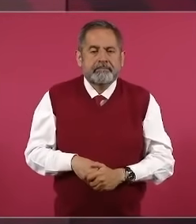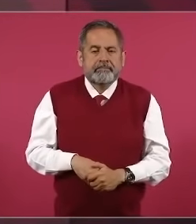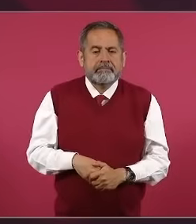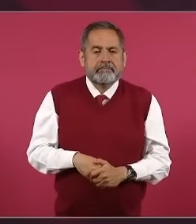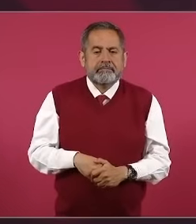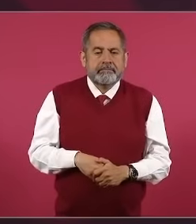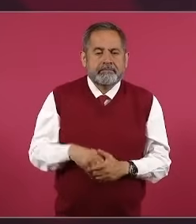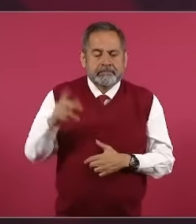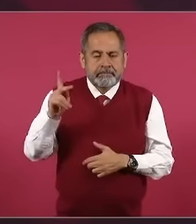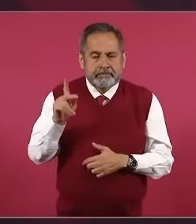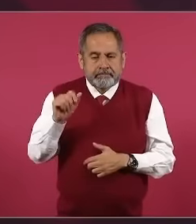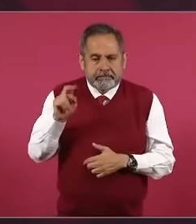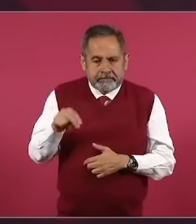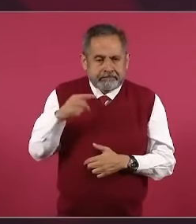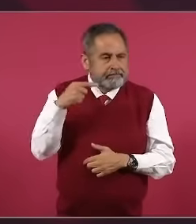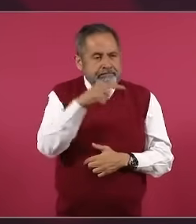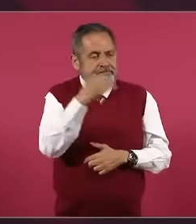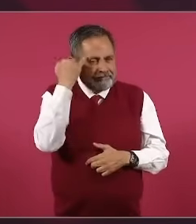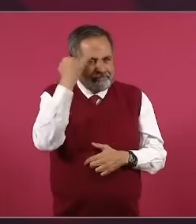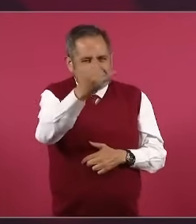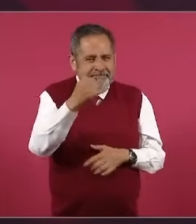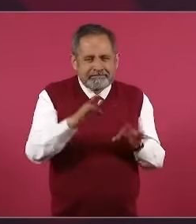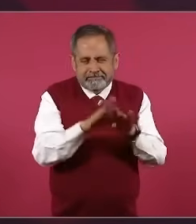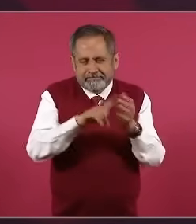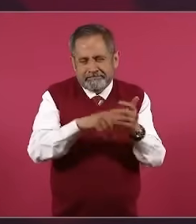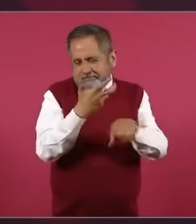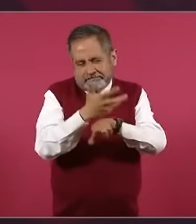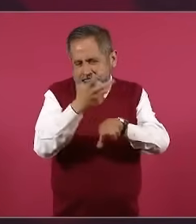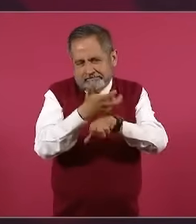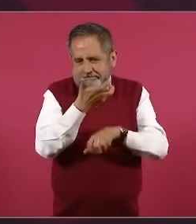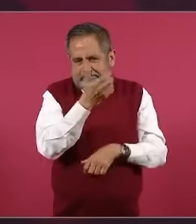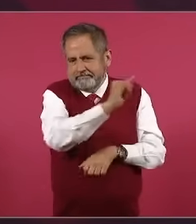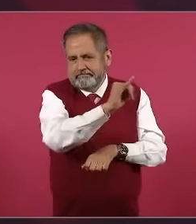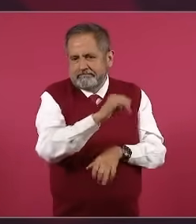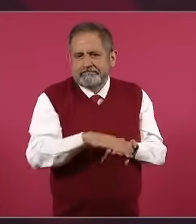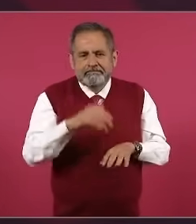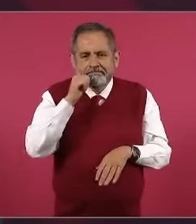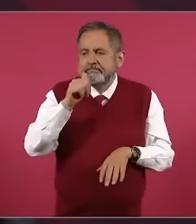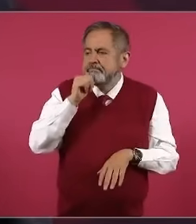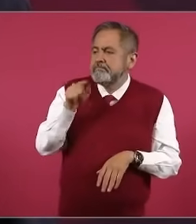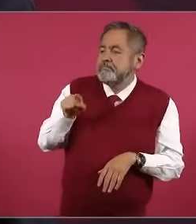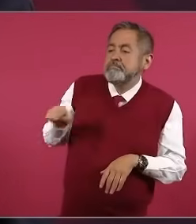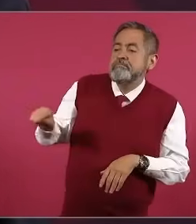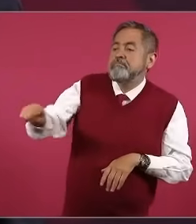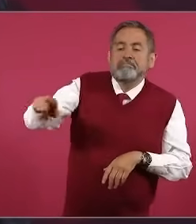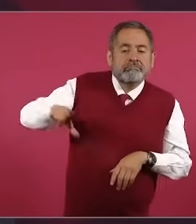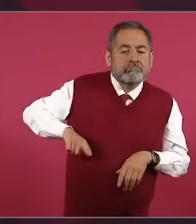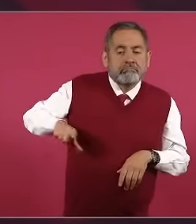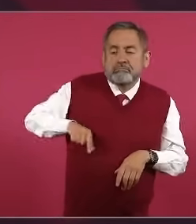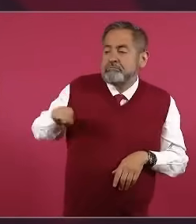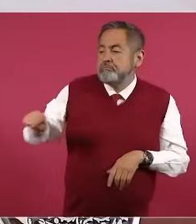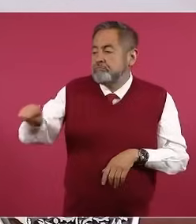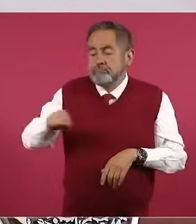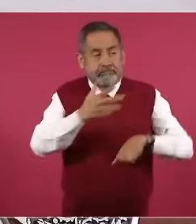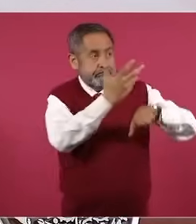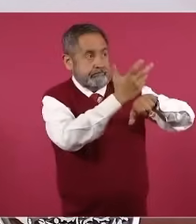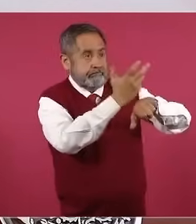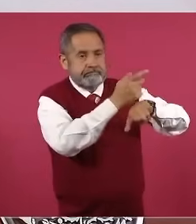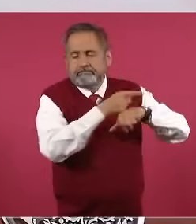Una estrategia de mantener a los gobiernos